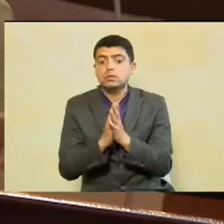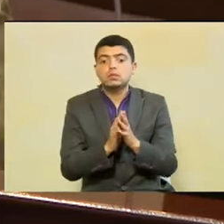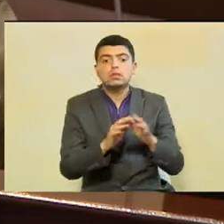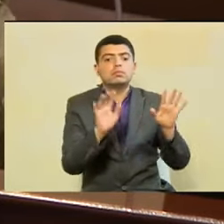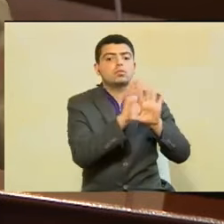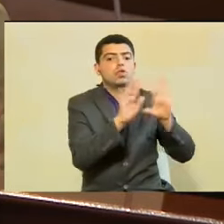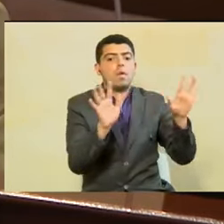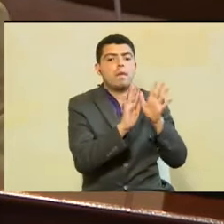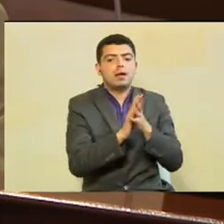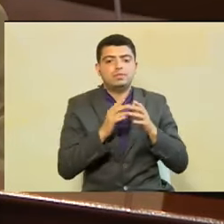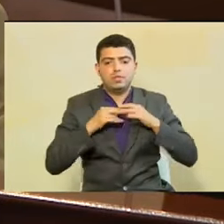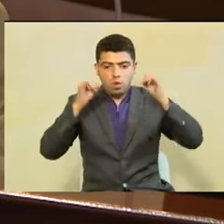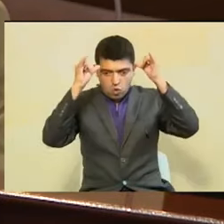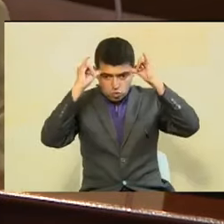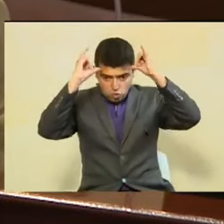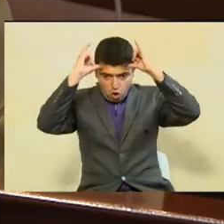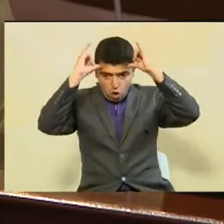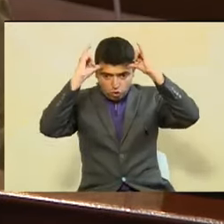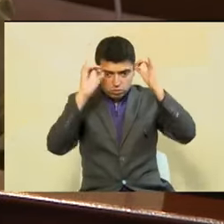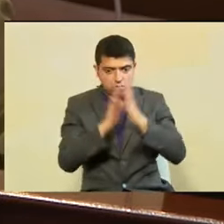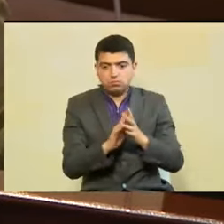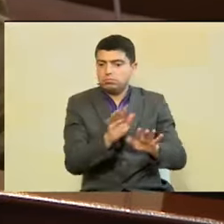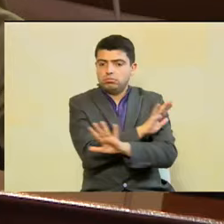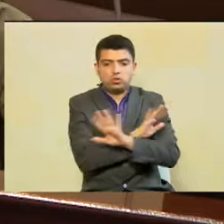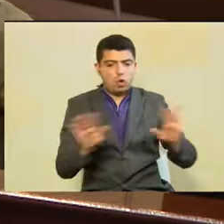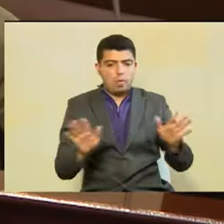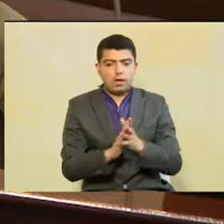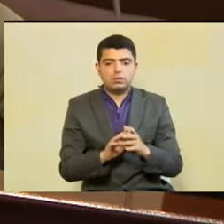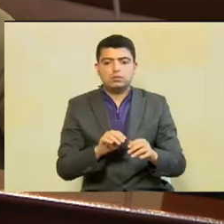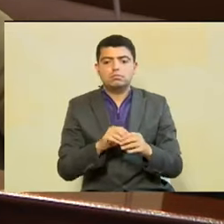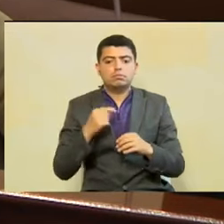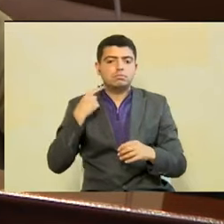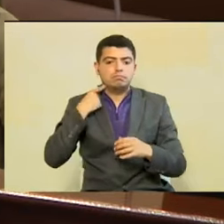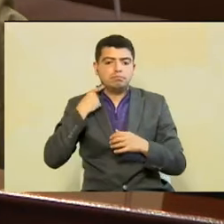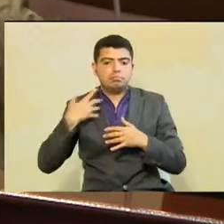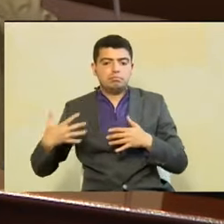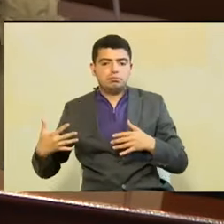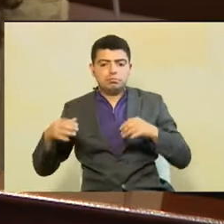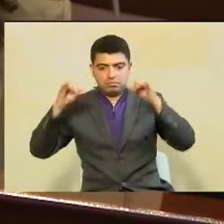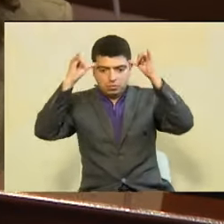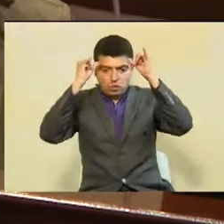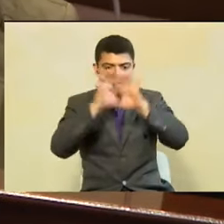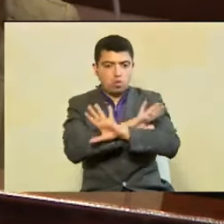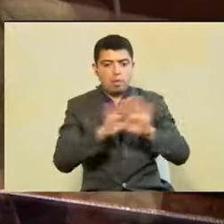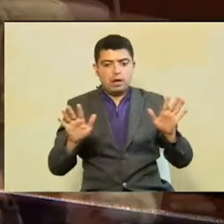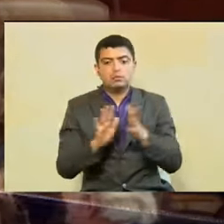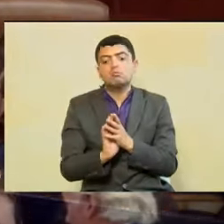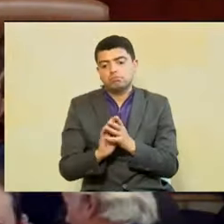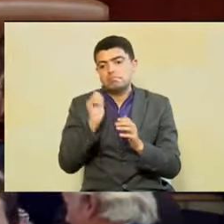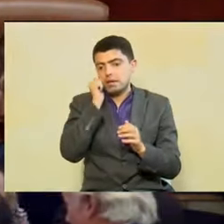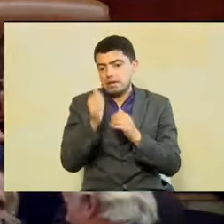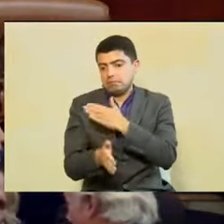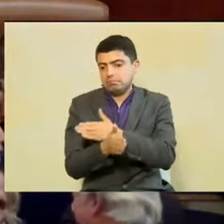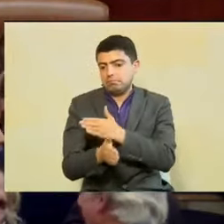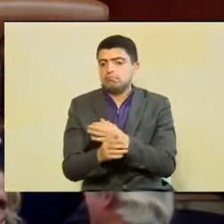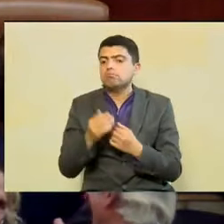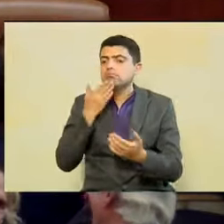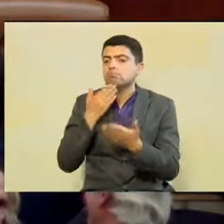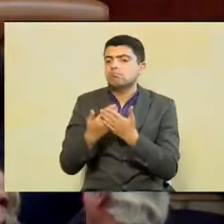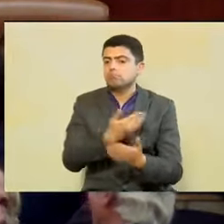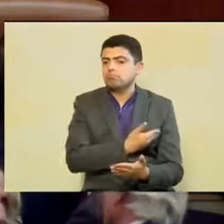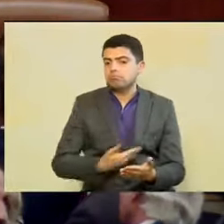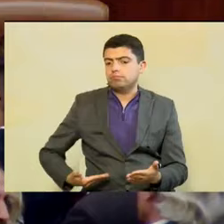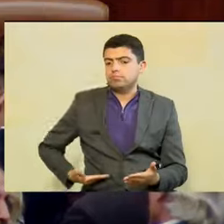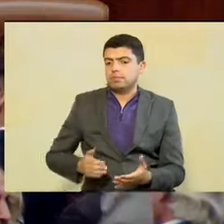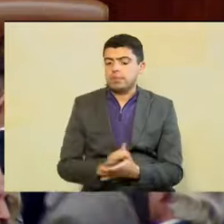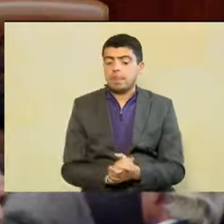más corridas no más toros en las ciudades colombianas gracias señora presidenta a usted doctora Ángela